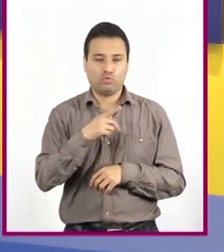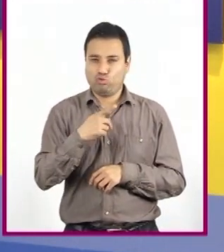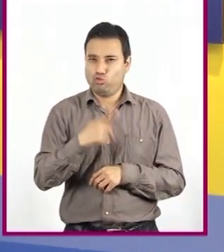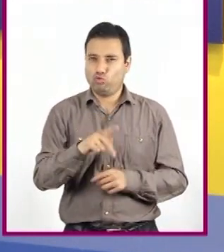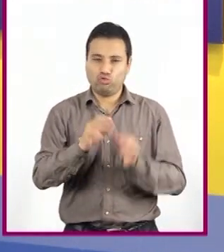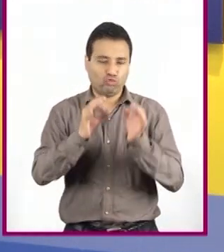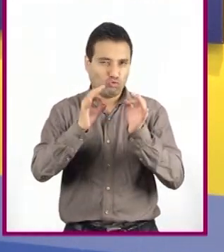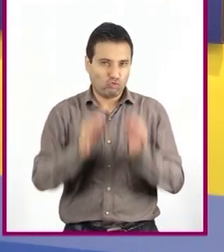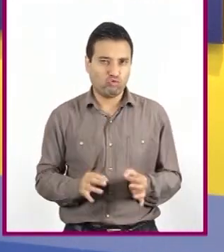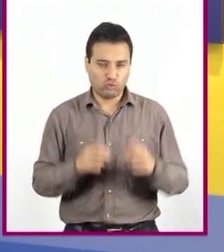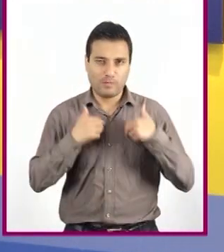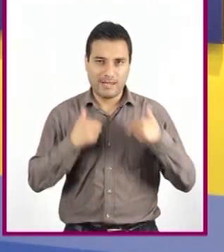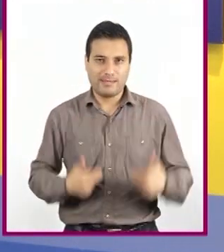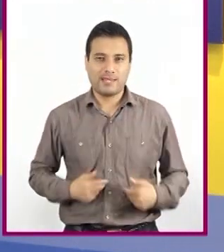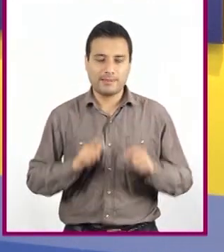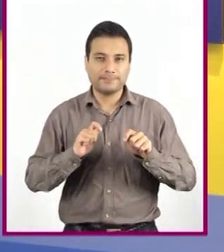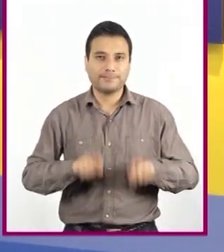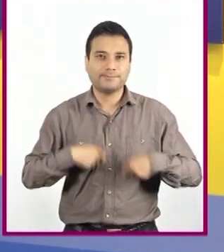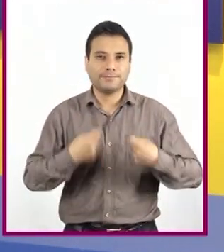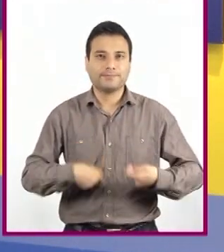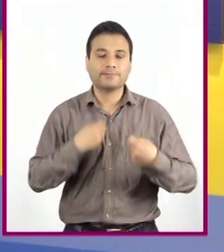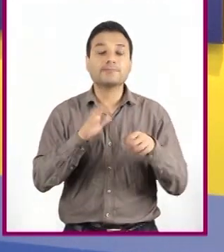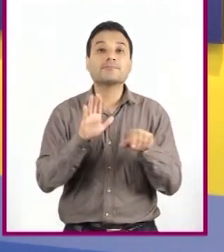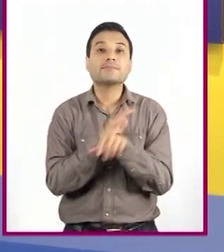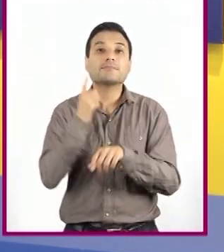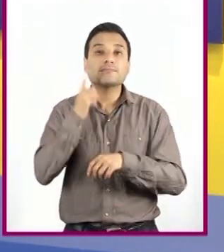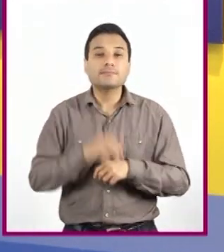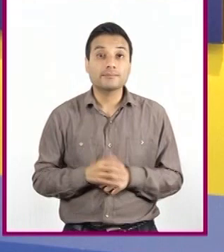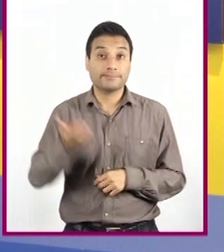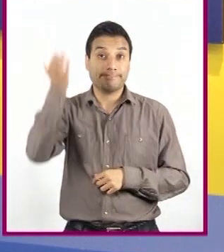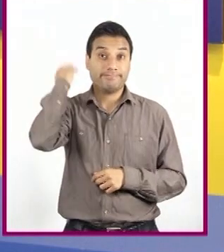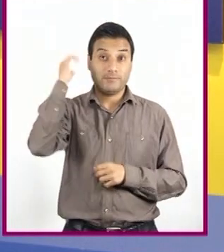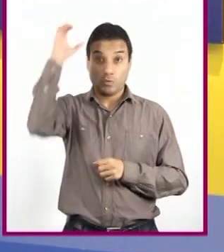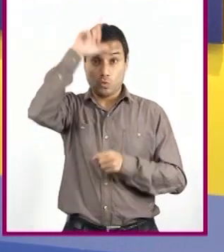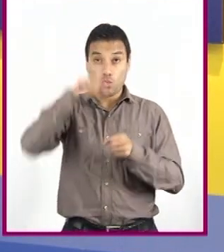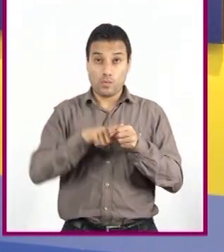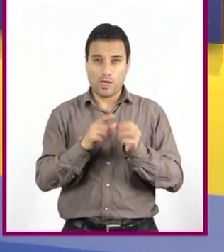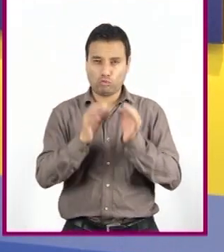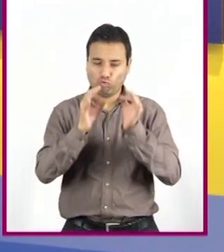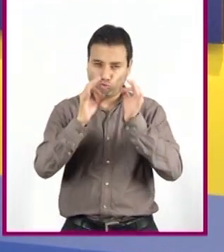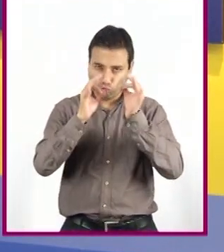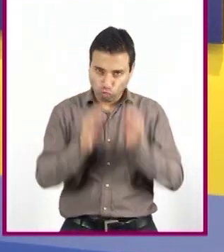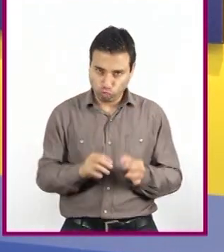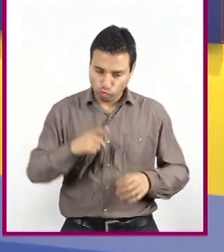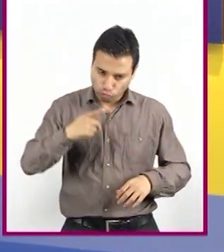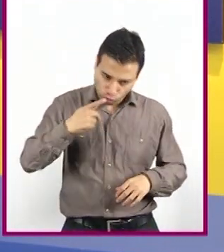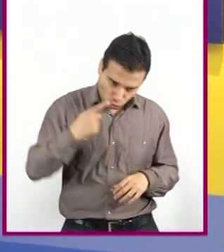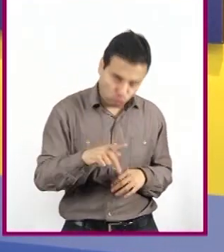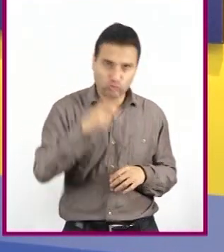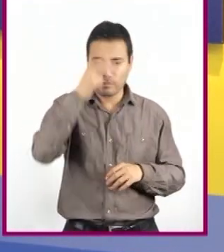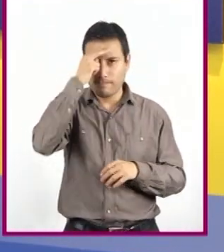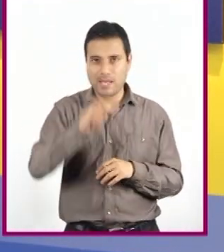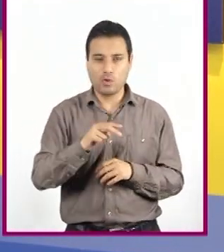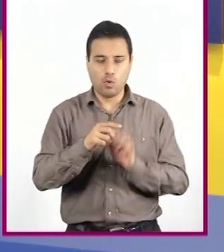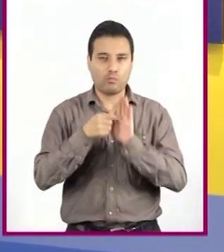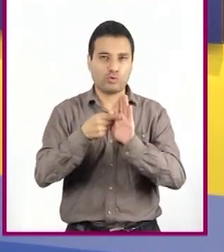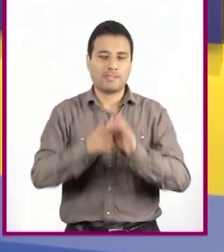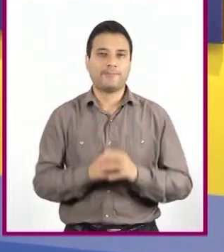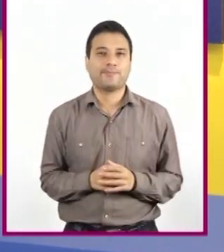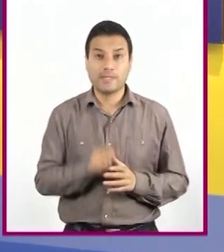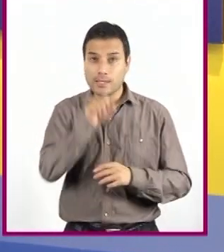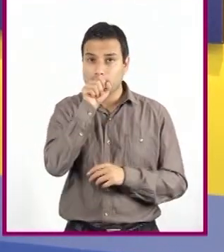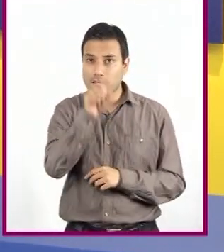de la humanidad por reflejar la grandeza de las culturas precolombinas en México y por su